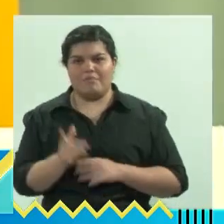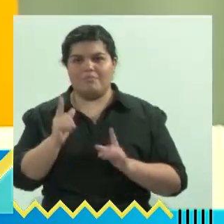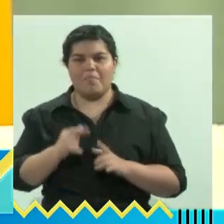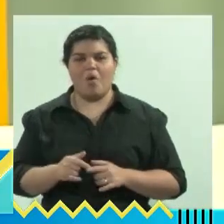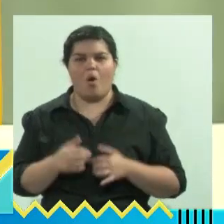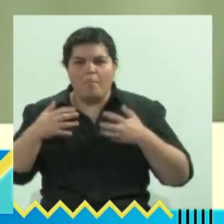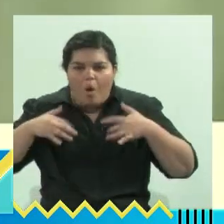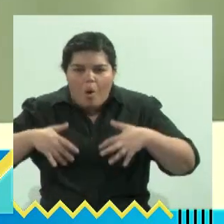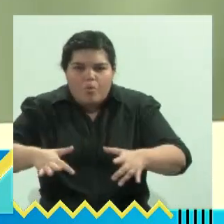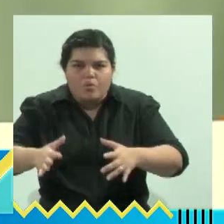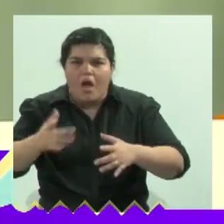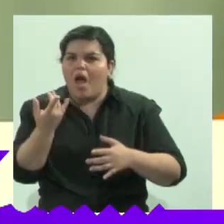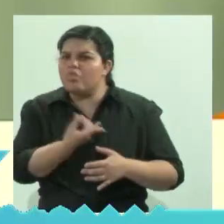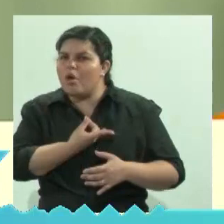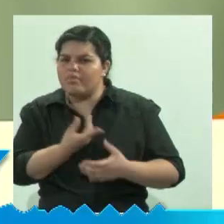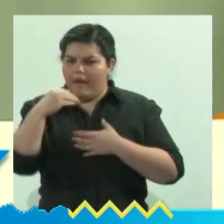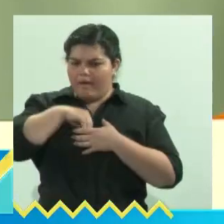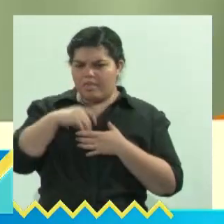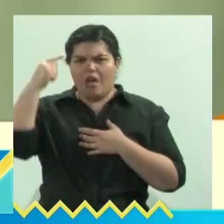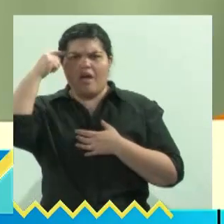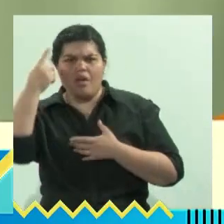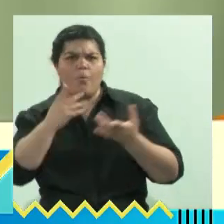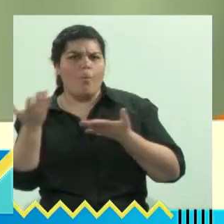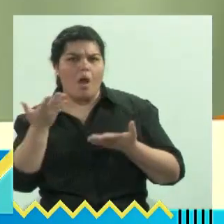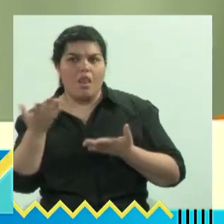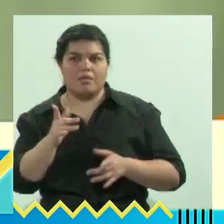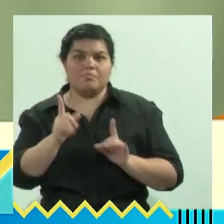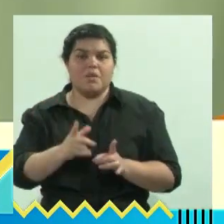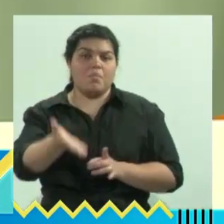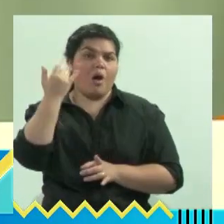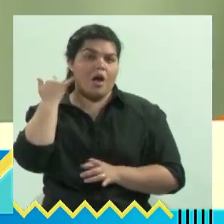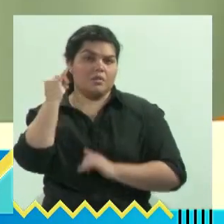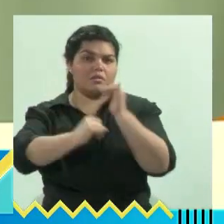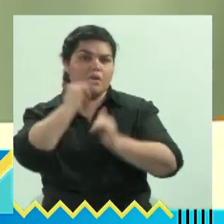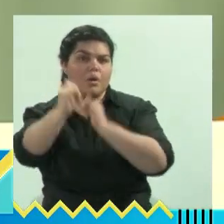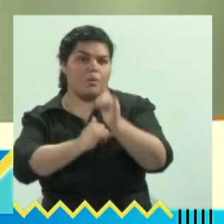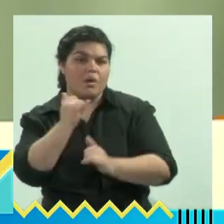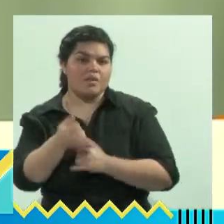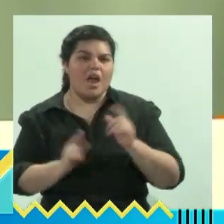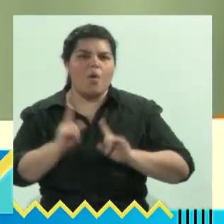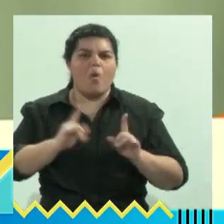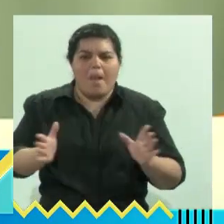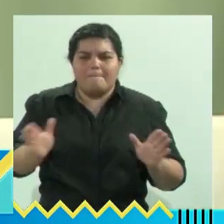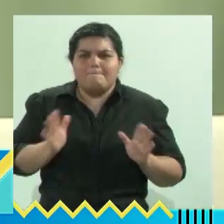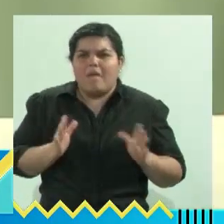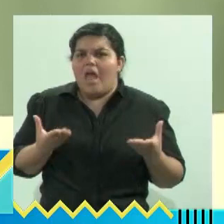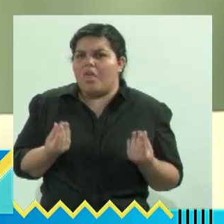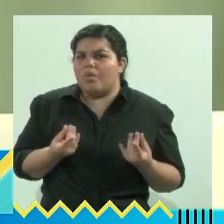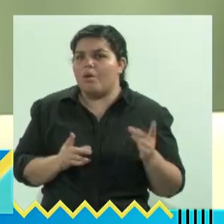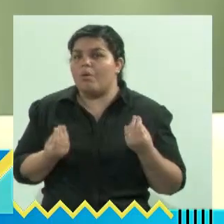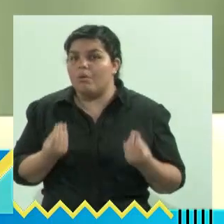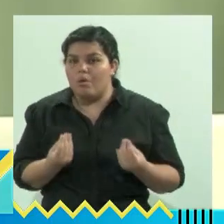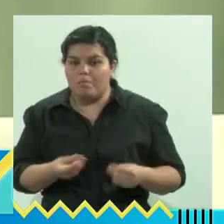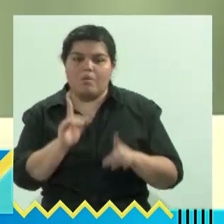acá. Fíjate que es justamente lo que yo te decía más temprano de qué es lo que genera miedo. Y personalmente respecto al cine